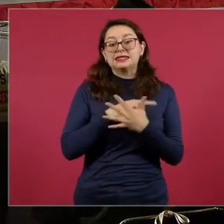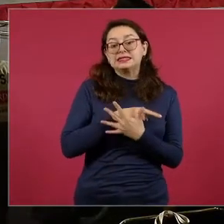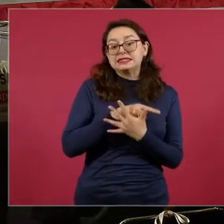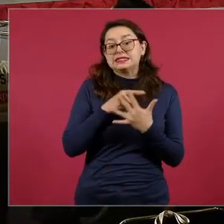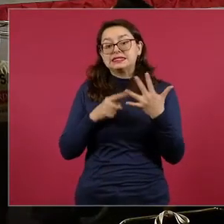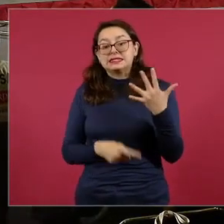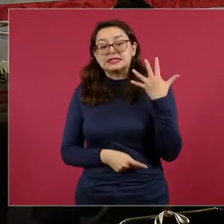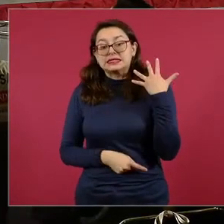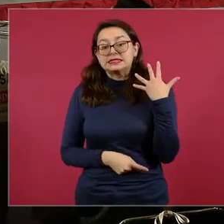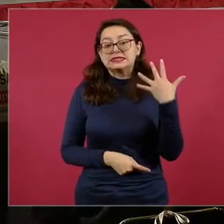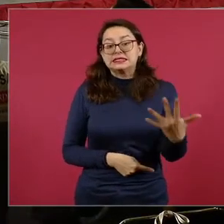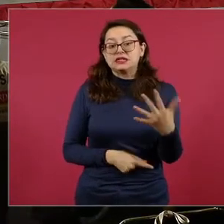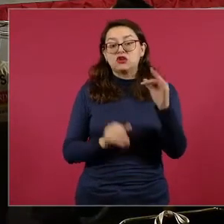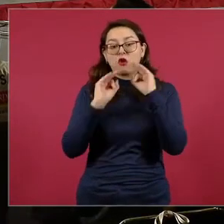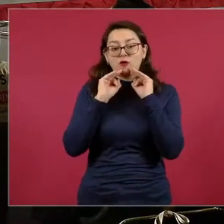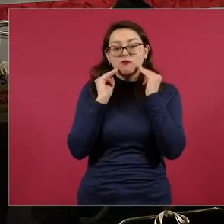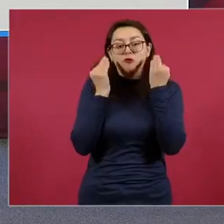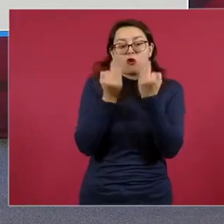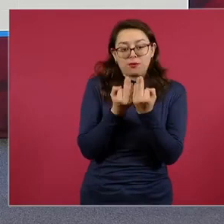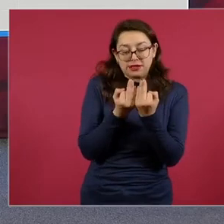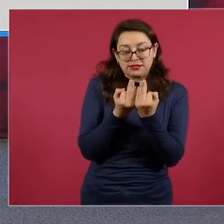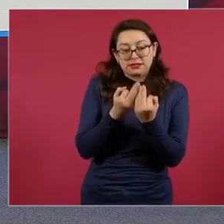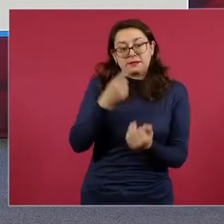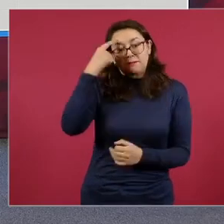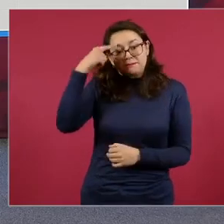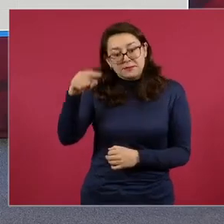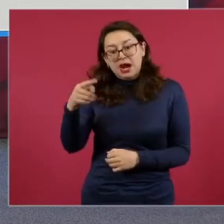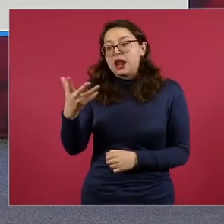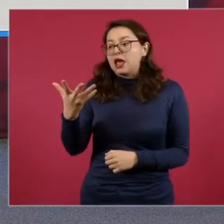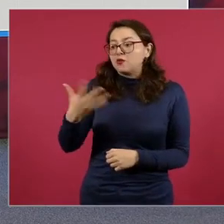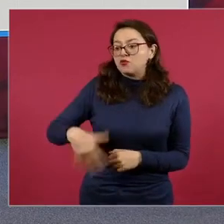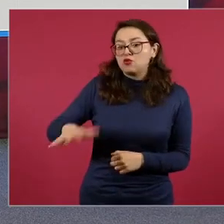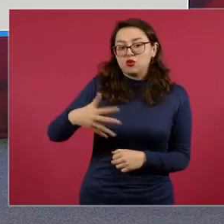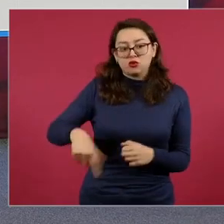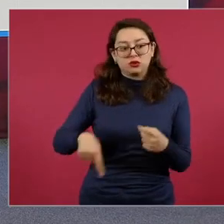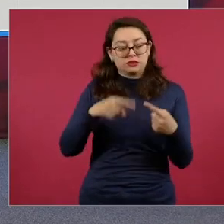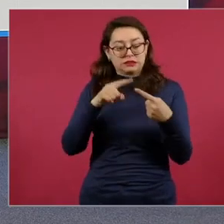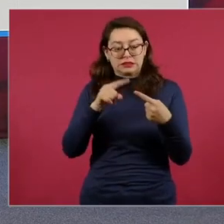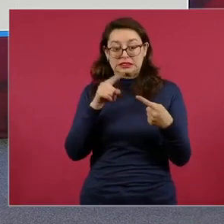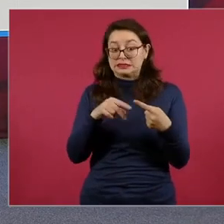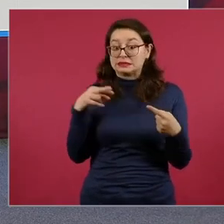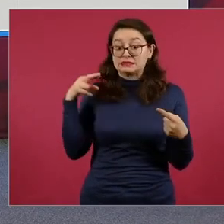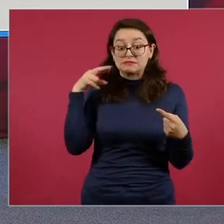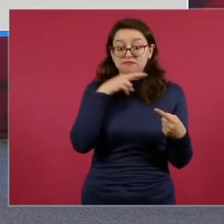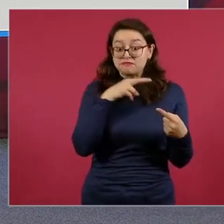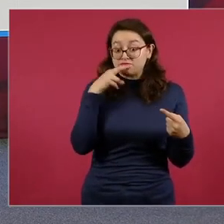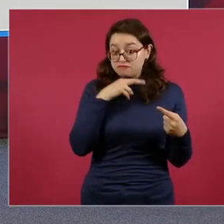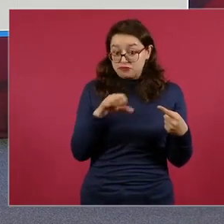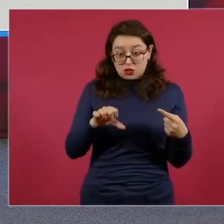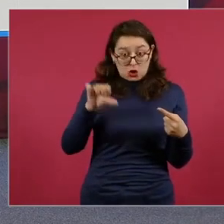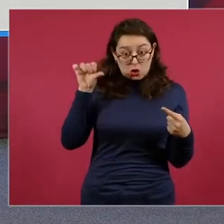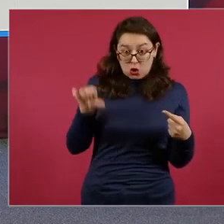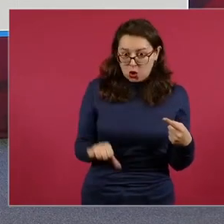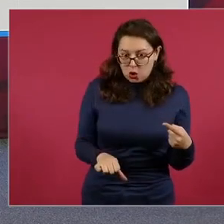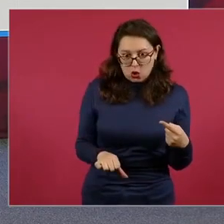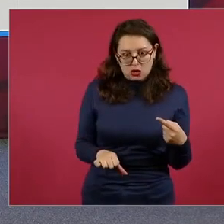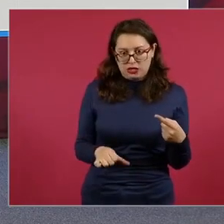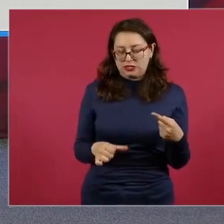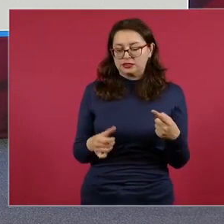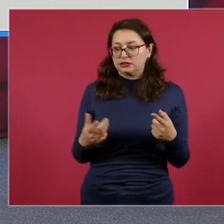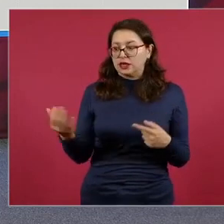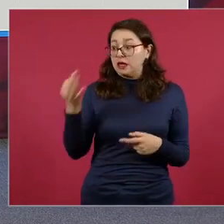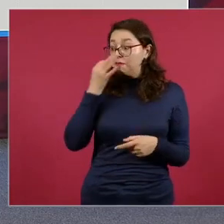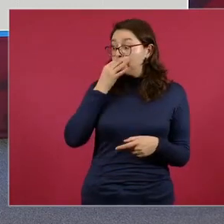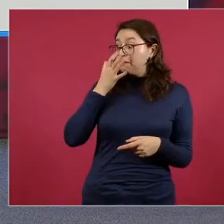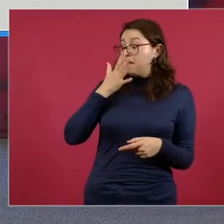de estrategias de búsqueda que existen en el protocolo. Está la inmediata, que es la que se realiza al momento de recibir